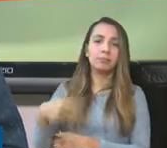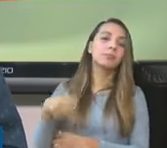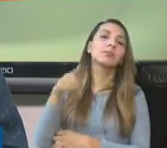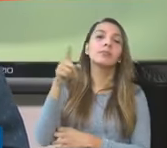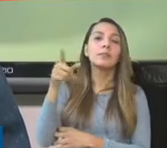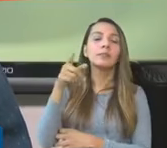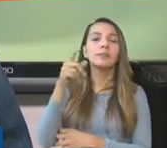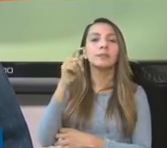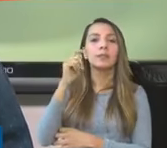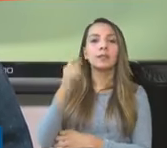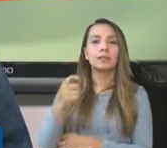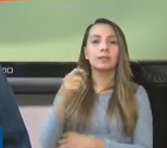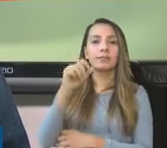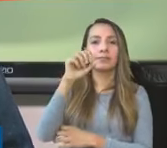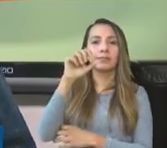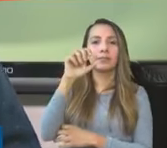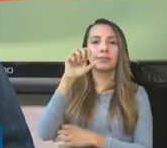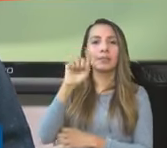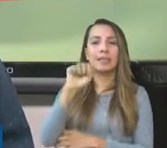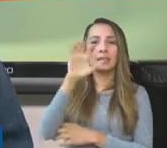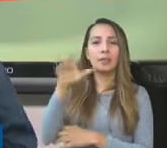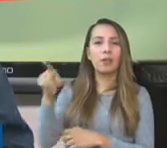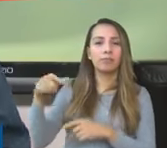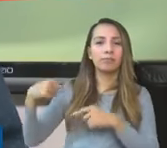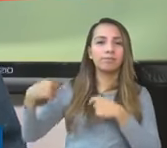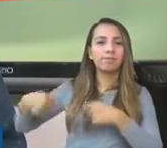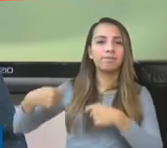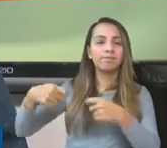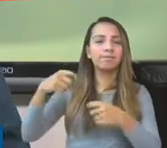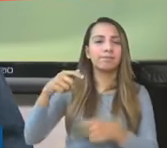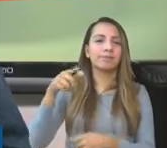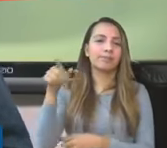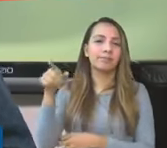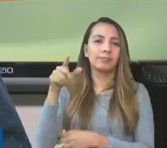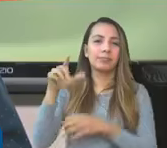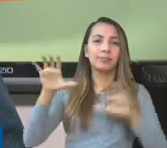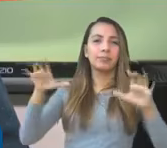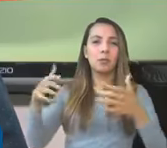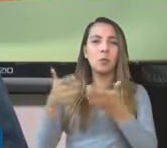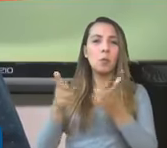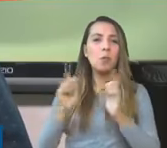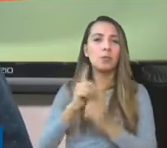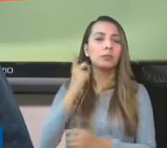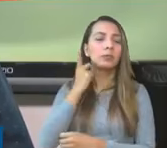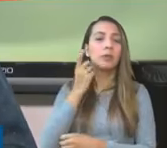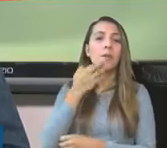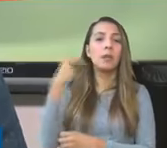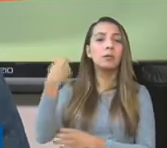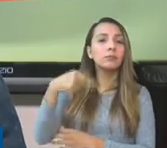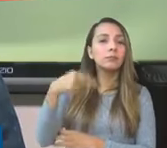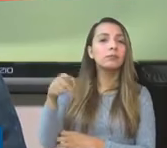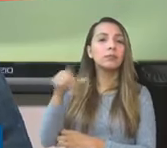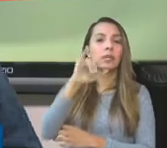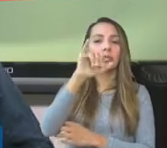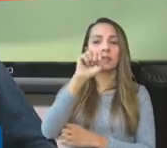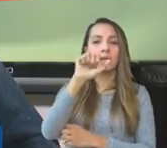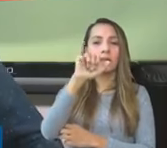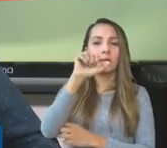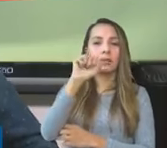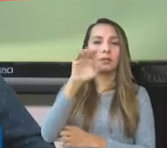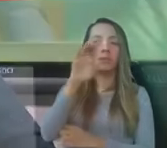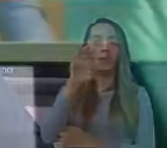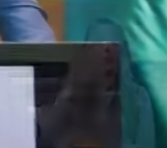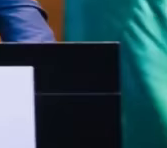la 65ª legislatura y dice lo siguiente, Isaías Bertín, es el nombre del diputado, es de Ensenada,